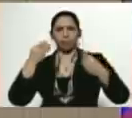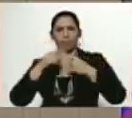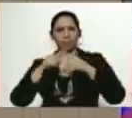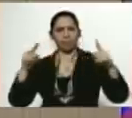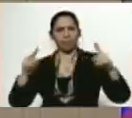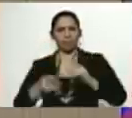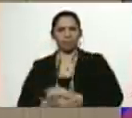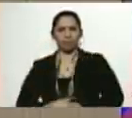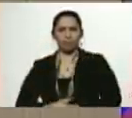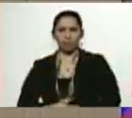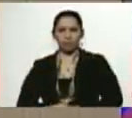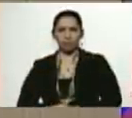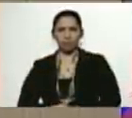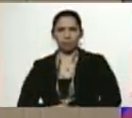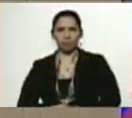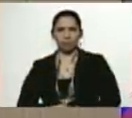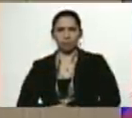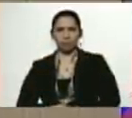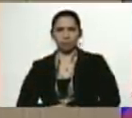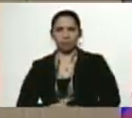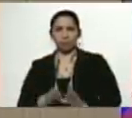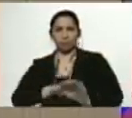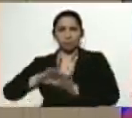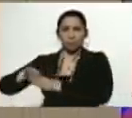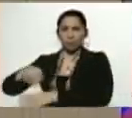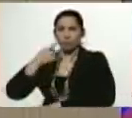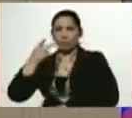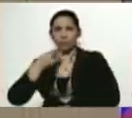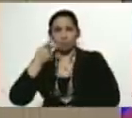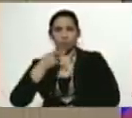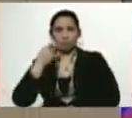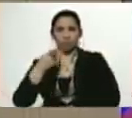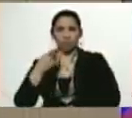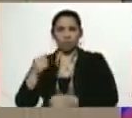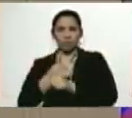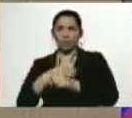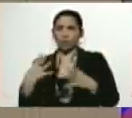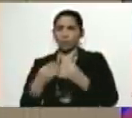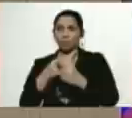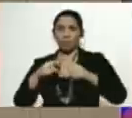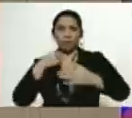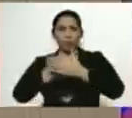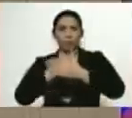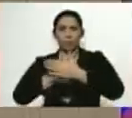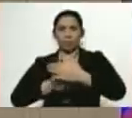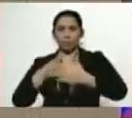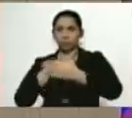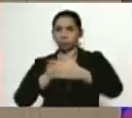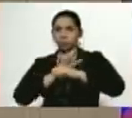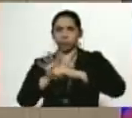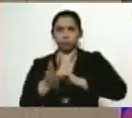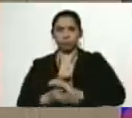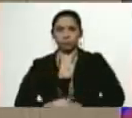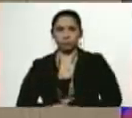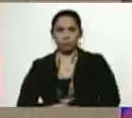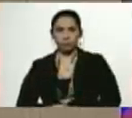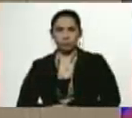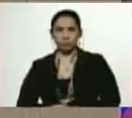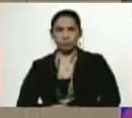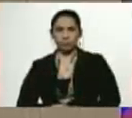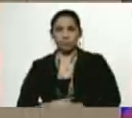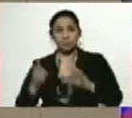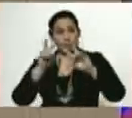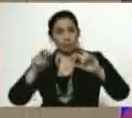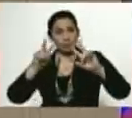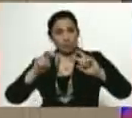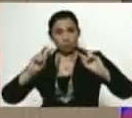Al contrario. Vamos a dejar a un lado la politiquería y vamos a trabajar juntos para combatir al COVID-19. Se analizó la